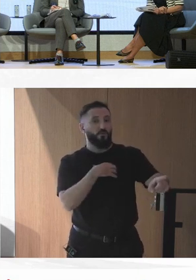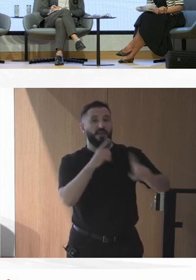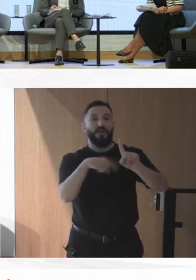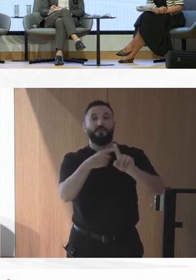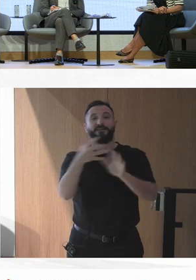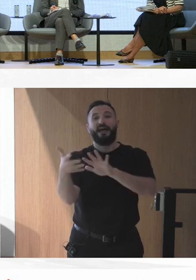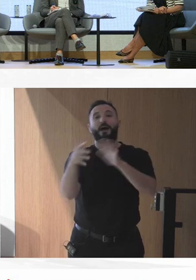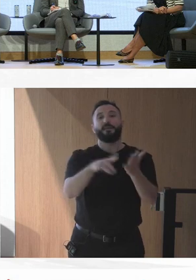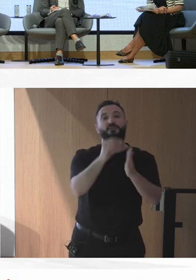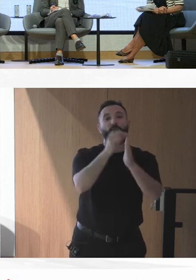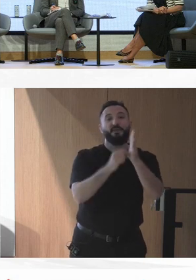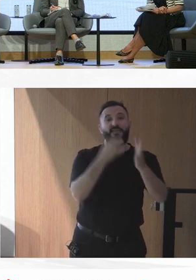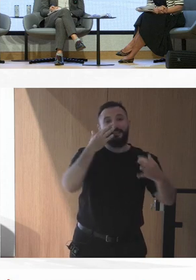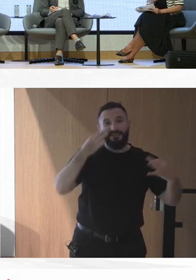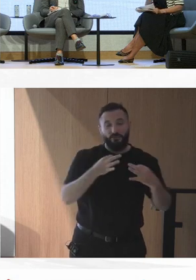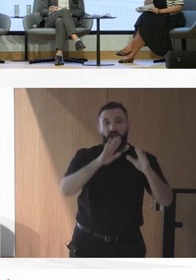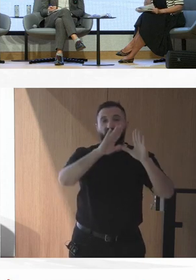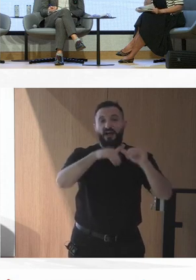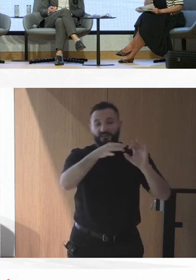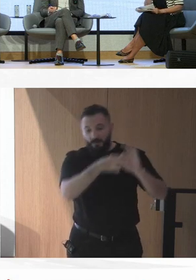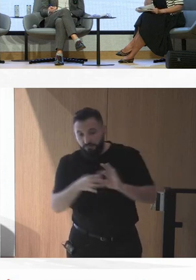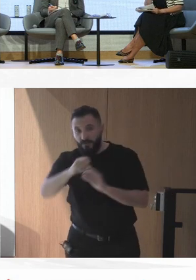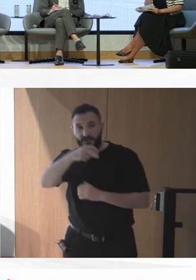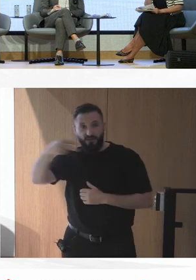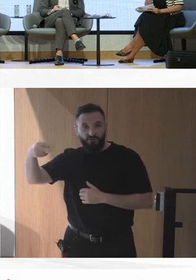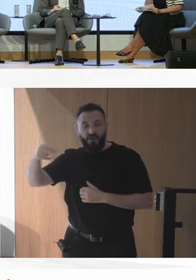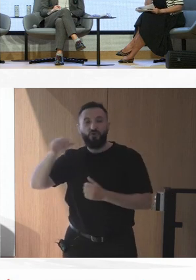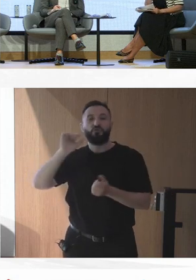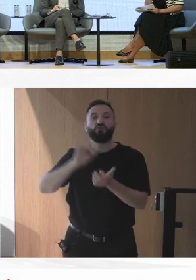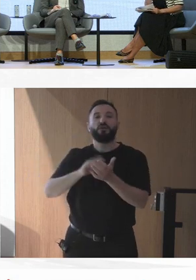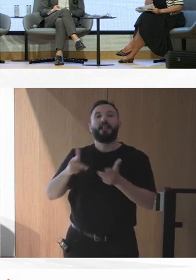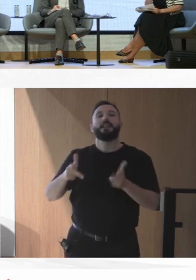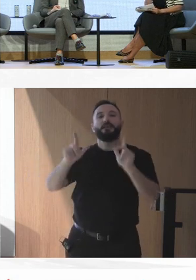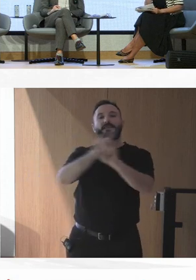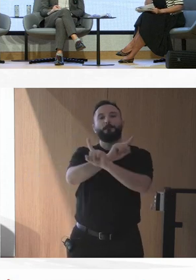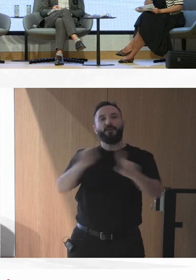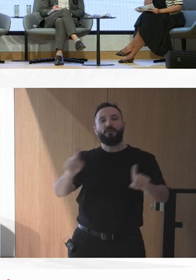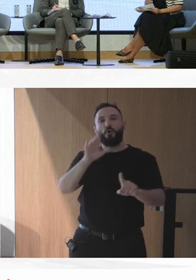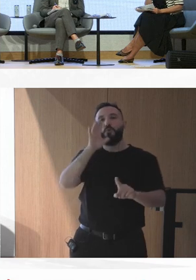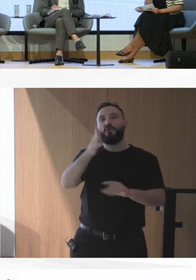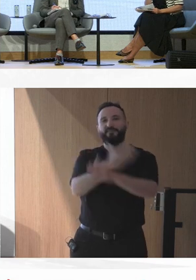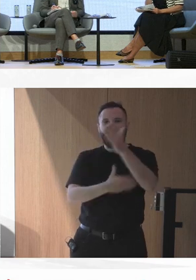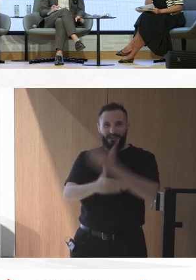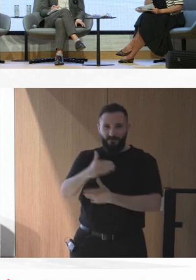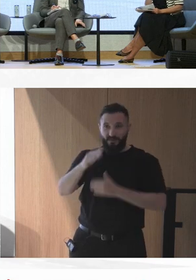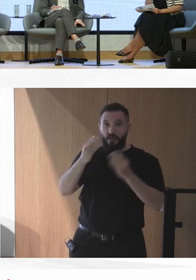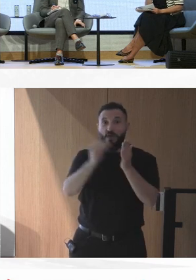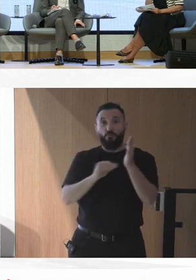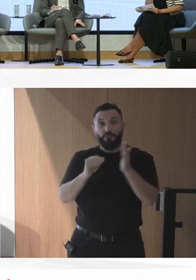final tiene como consecuencia una privación de la libertad por motivos de discapacidad que muchas veces dura